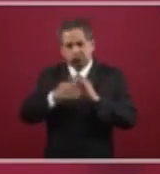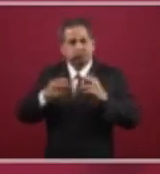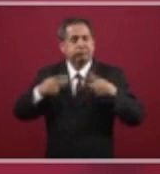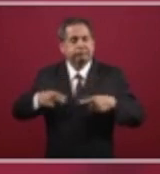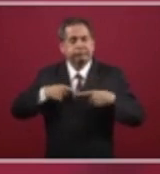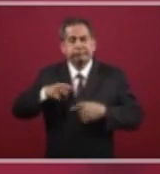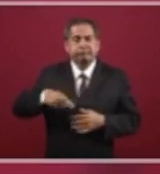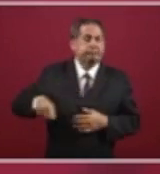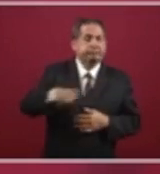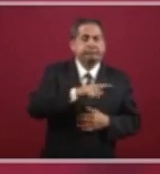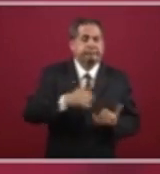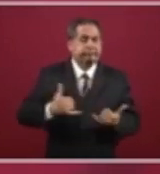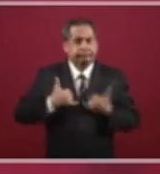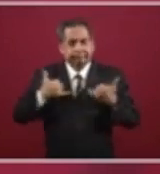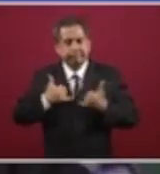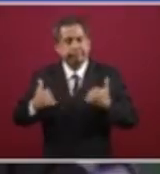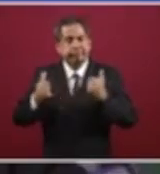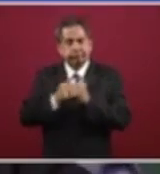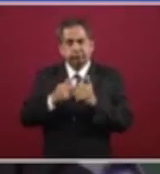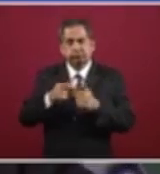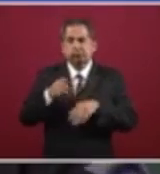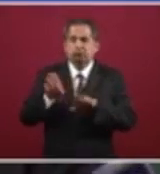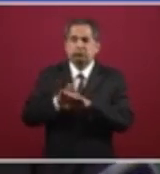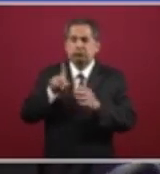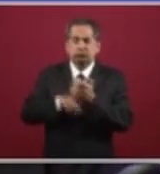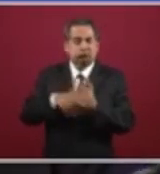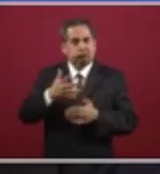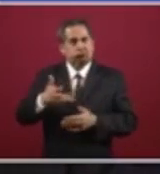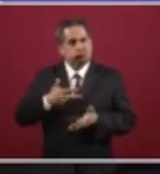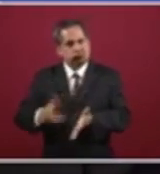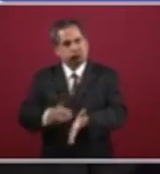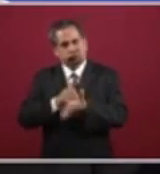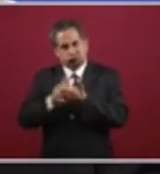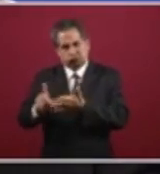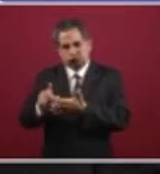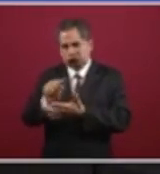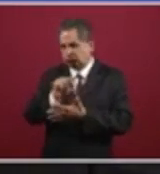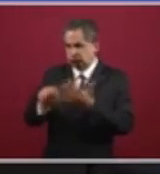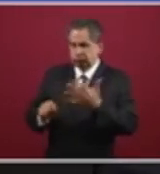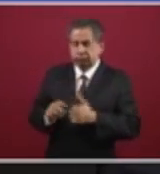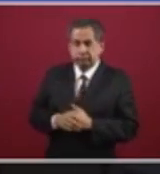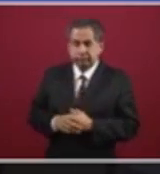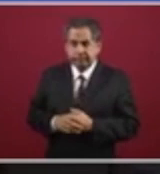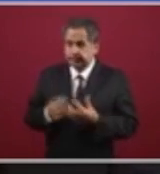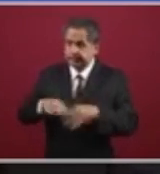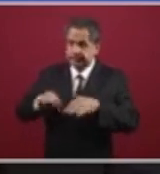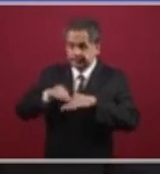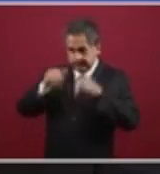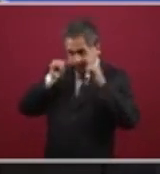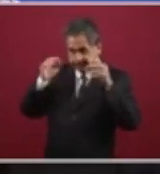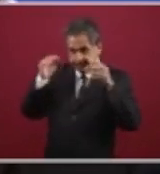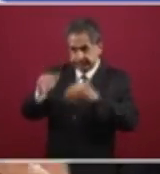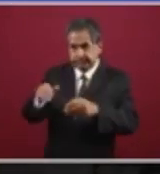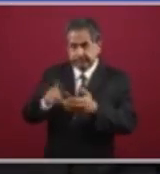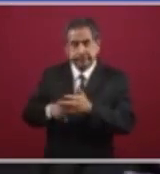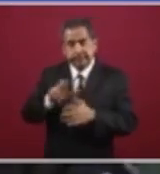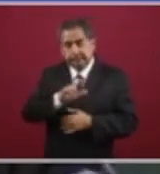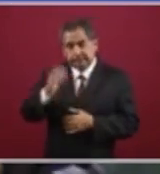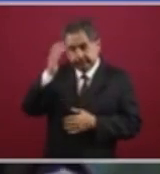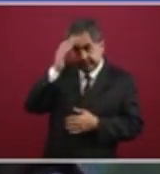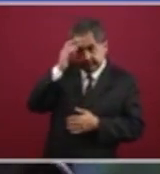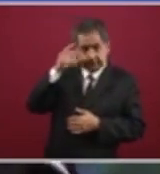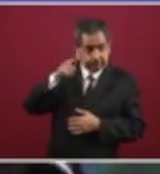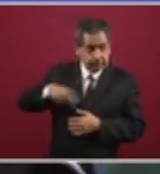personas jóvenes como sujetos de derecho, con un papel central y reconociendo